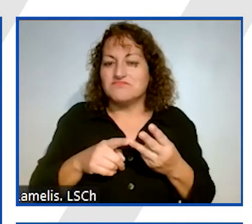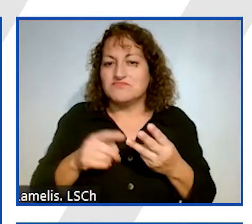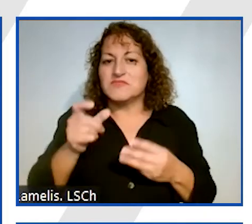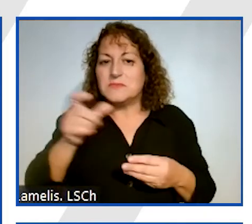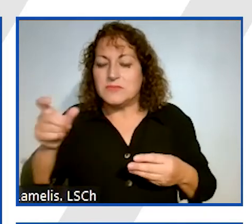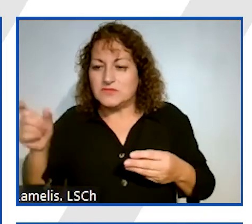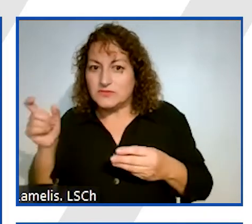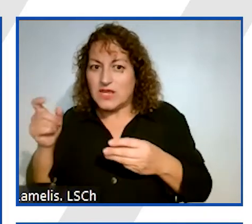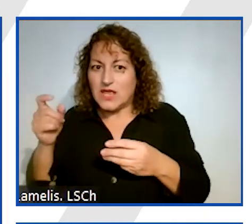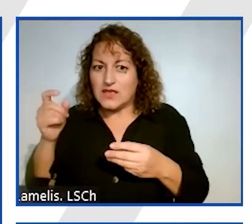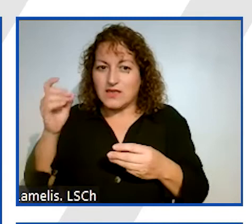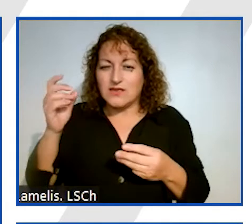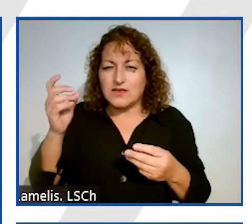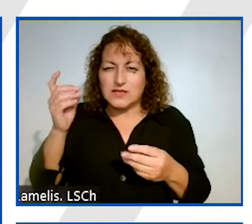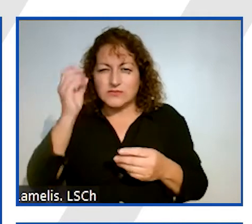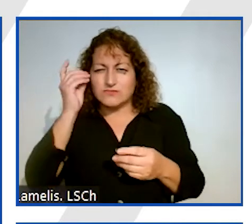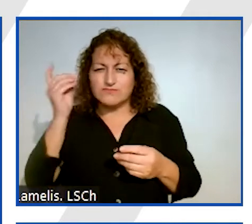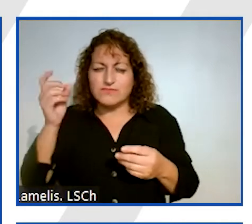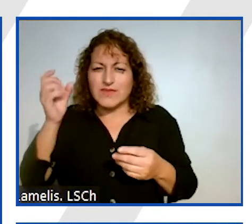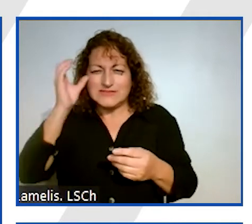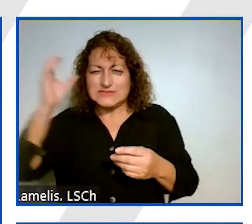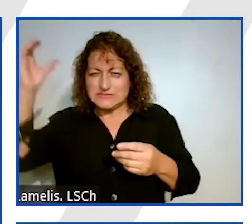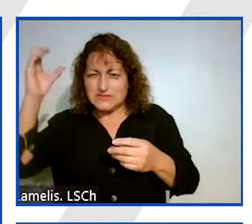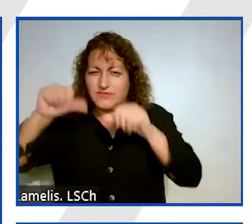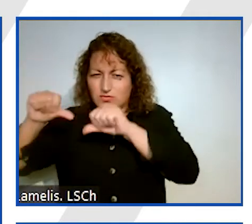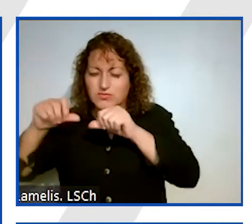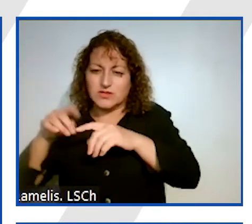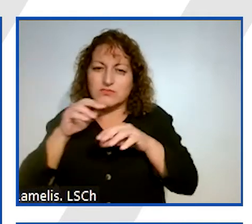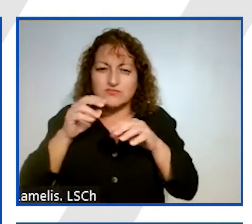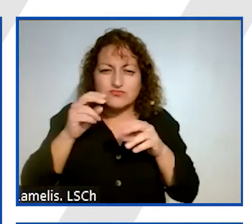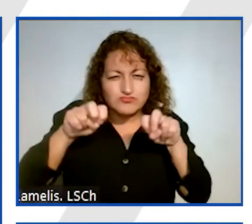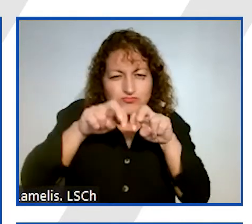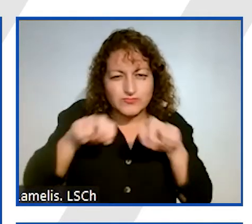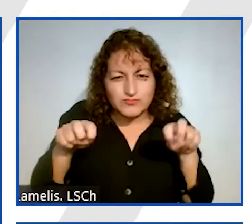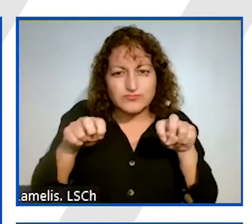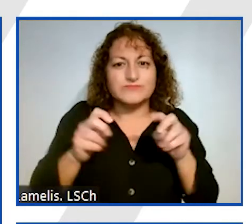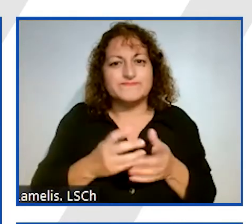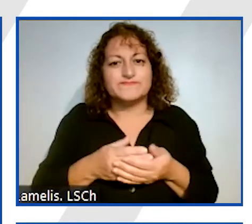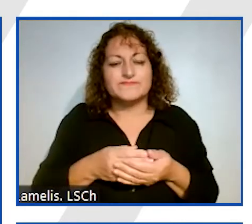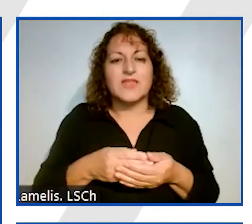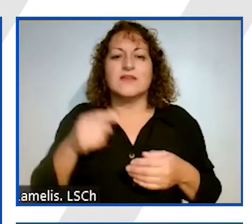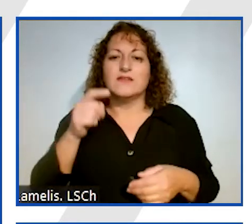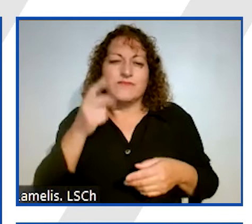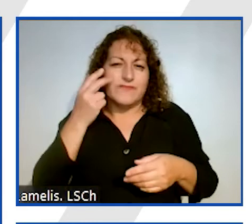documentado la cantidad de peces que hay. Y dentro de ellos hay no solamente tiburones, sino mantarrayas.